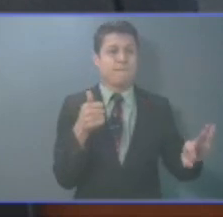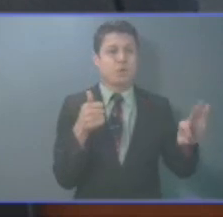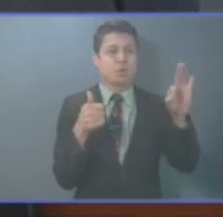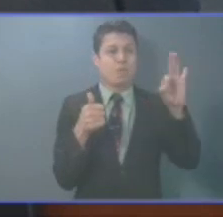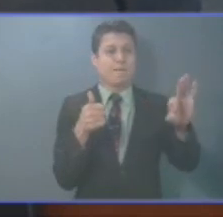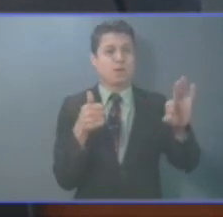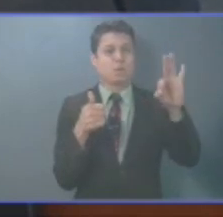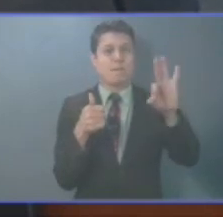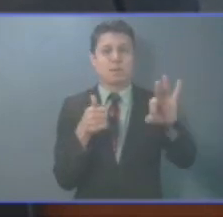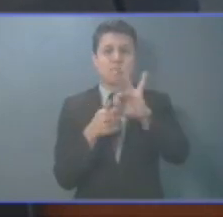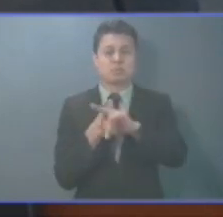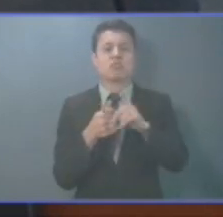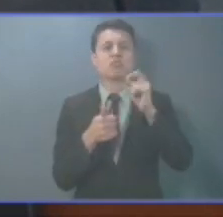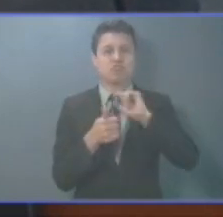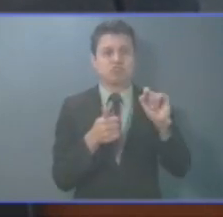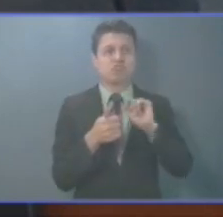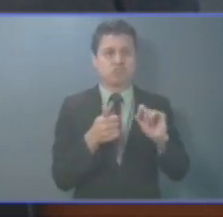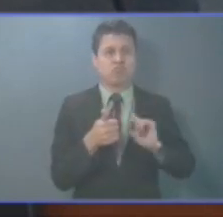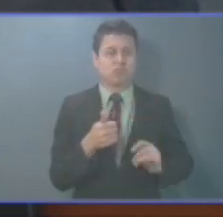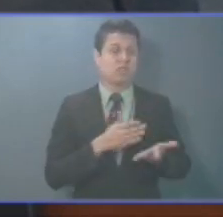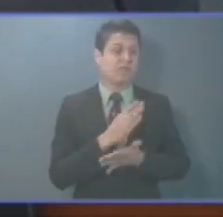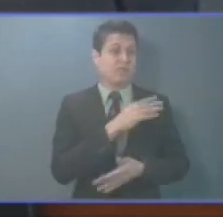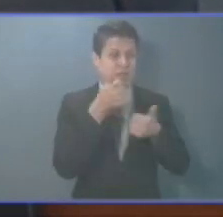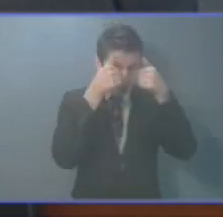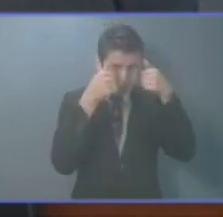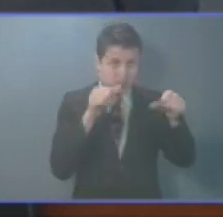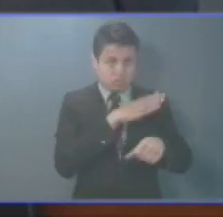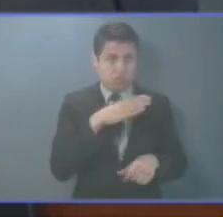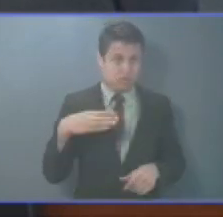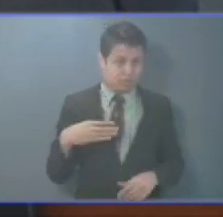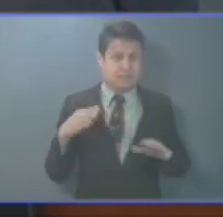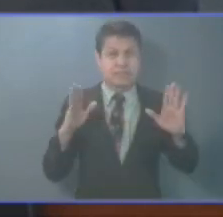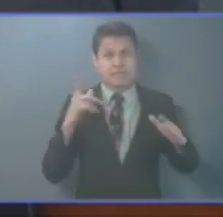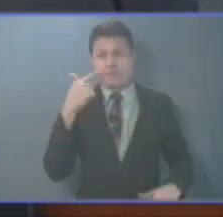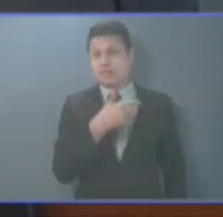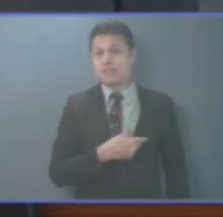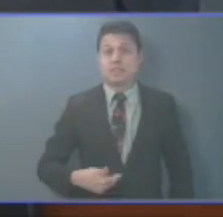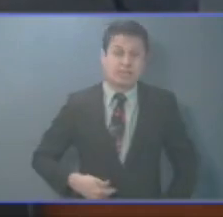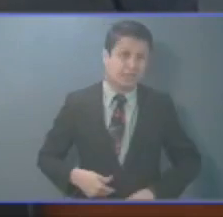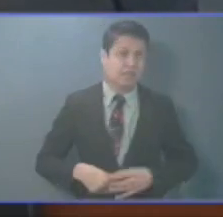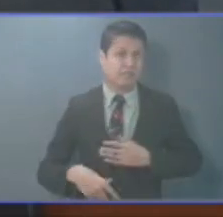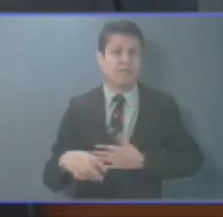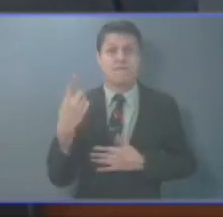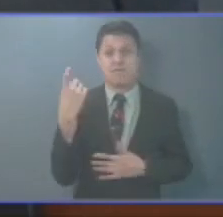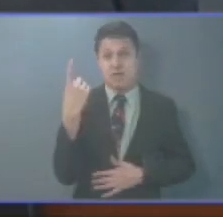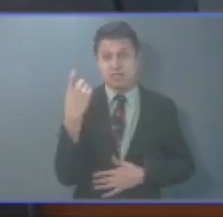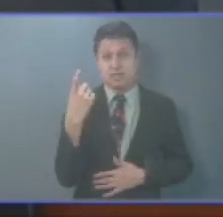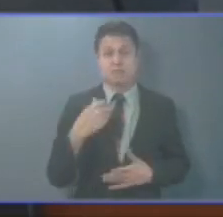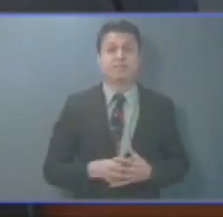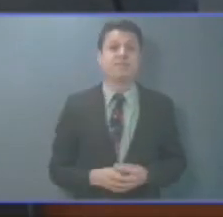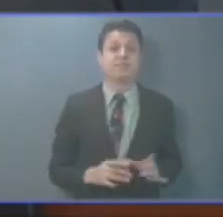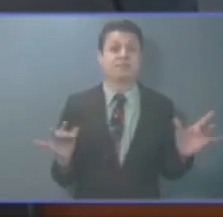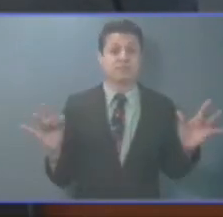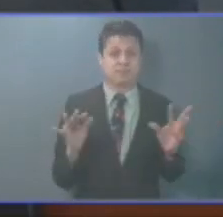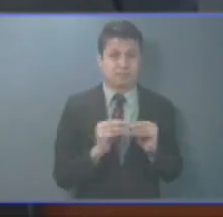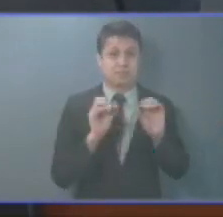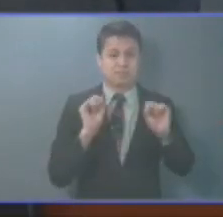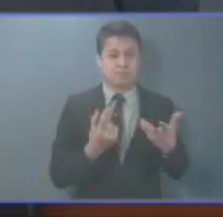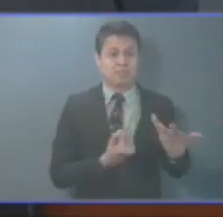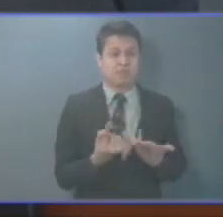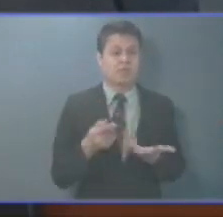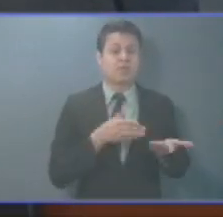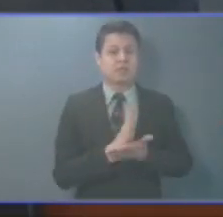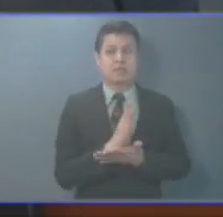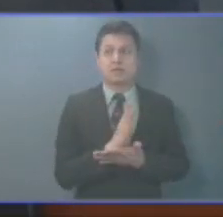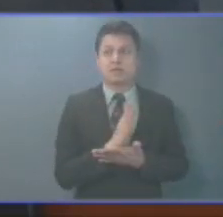jurídico vigente o por los acuerdos del Consejo. En caso de ausencia del presidente, las sesiones serán presididas